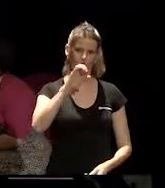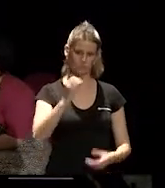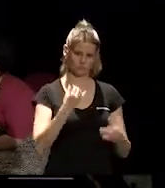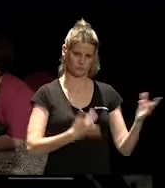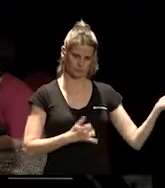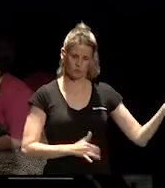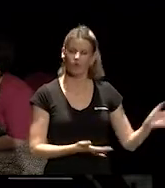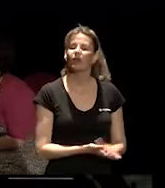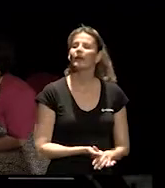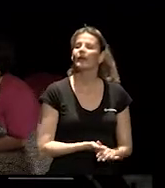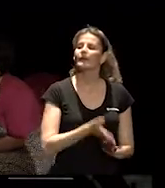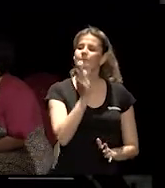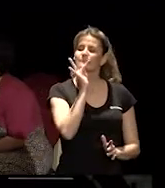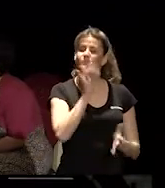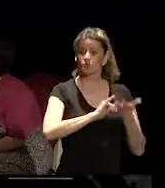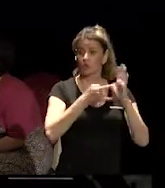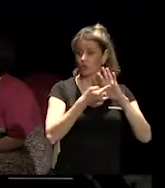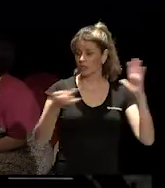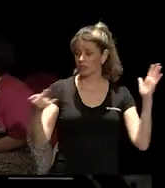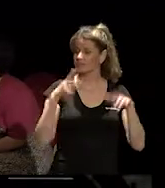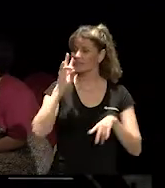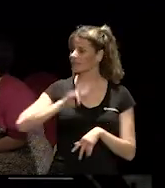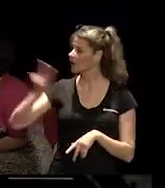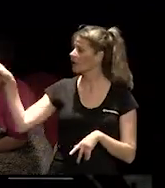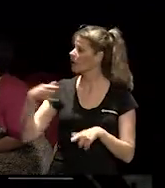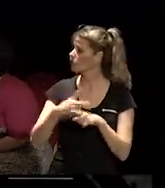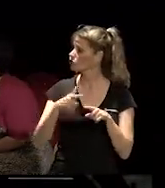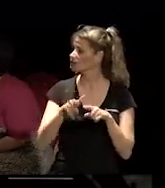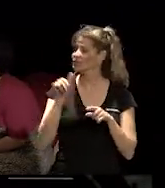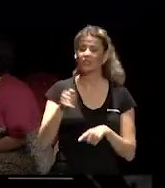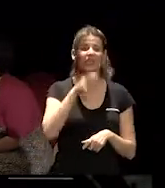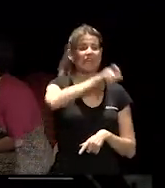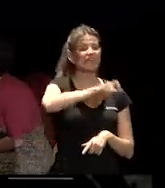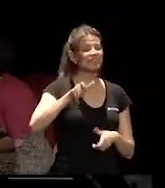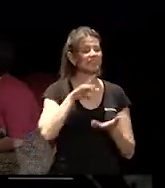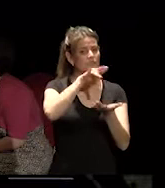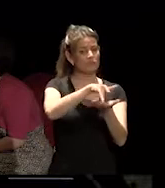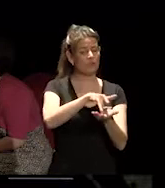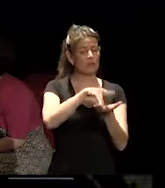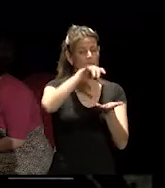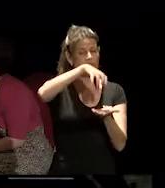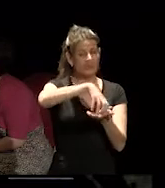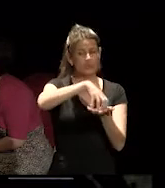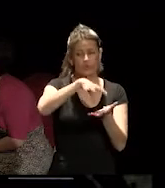Live y tecnologías de estas que se verán, que se ven en el sonar y cosas de estas, pero que cuando las metes en un centro ocupacional,